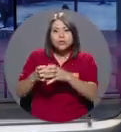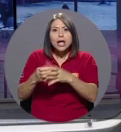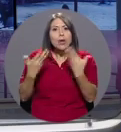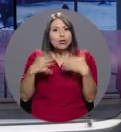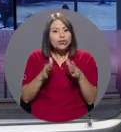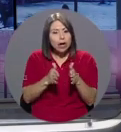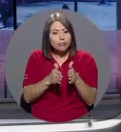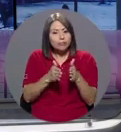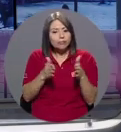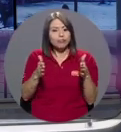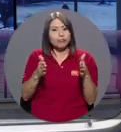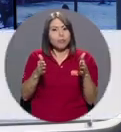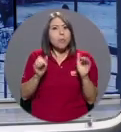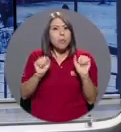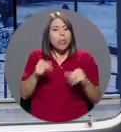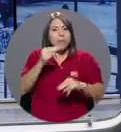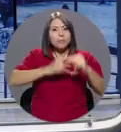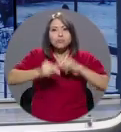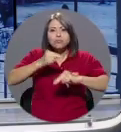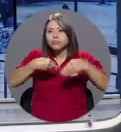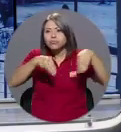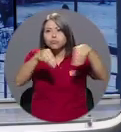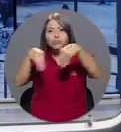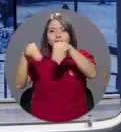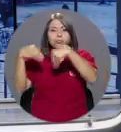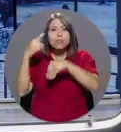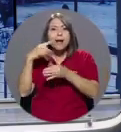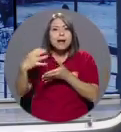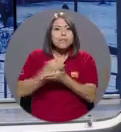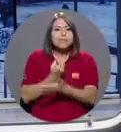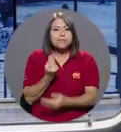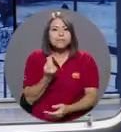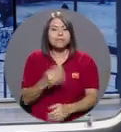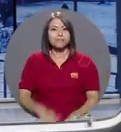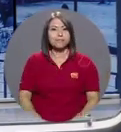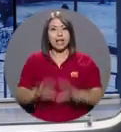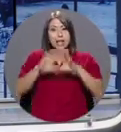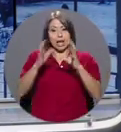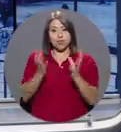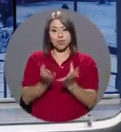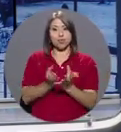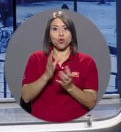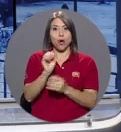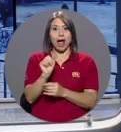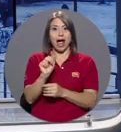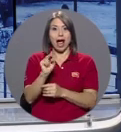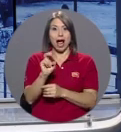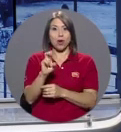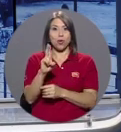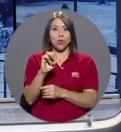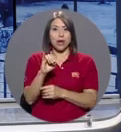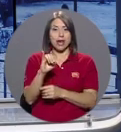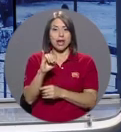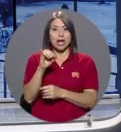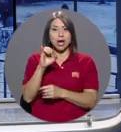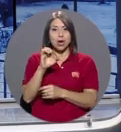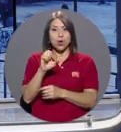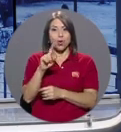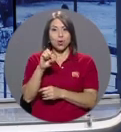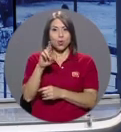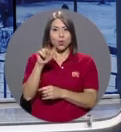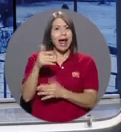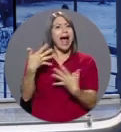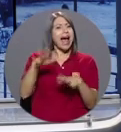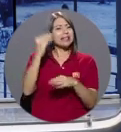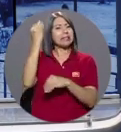una talla comercial que nos permite vender y obviamente tener utilidades. En el mundo la acuicultura se desarrolla hace miles de